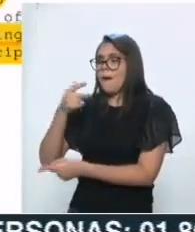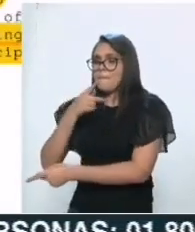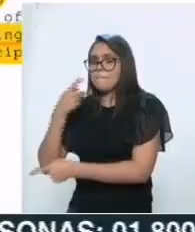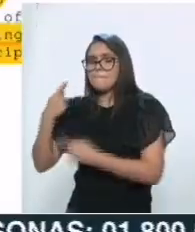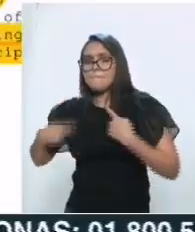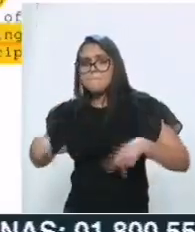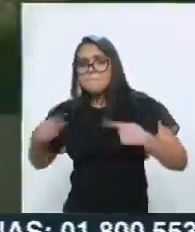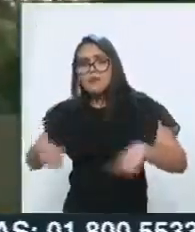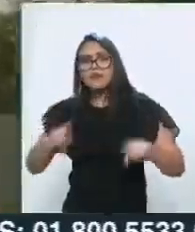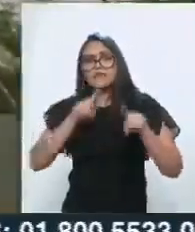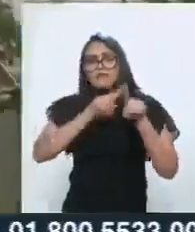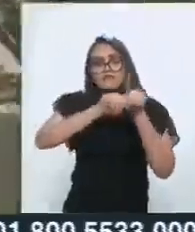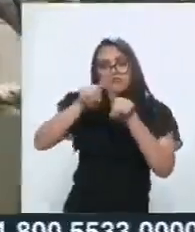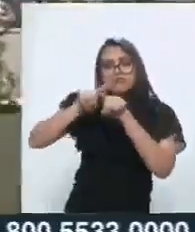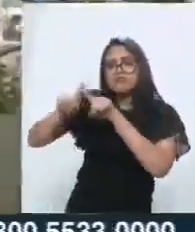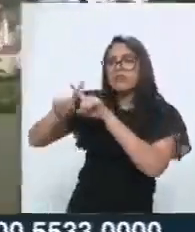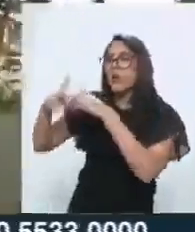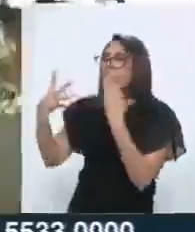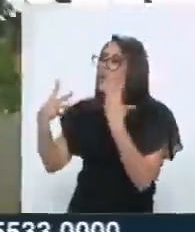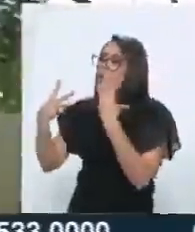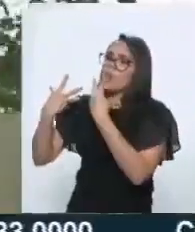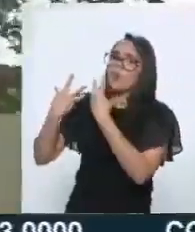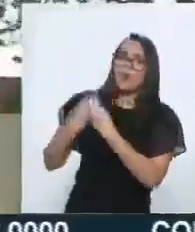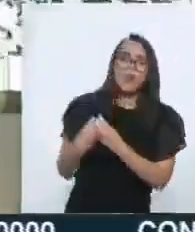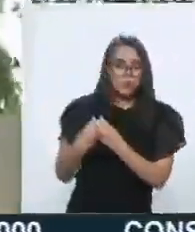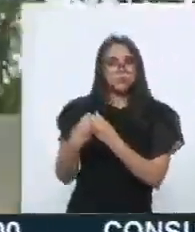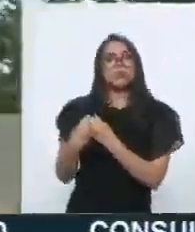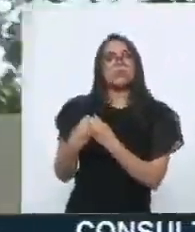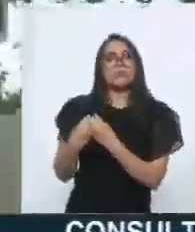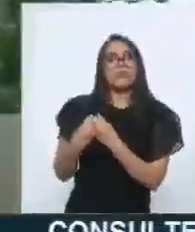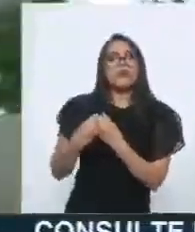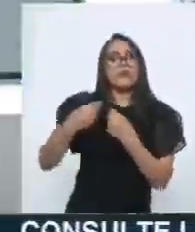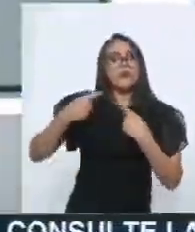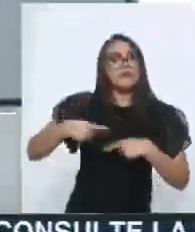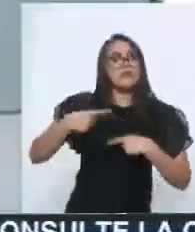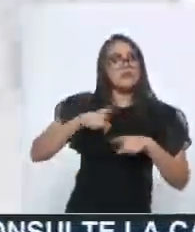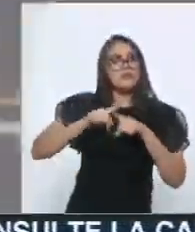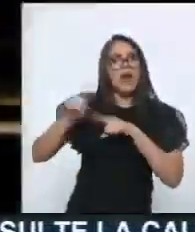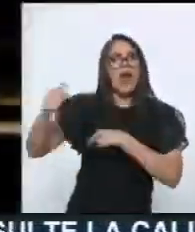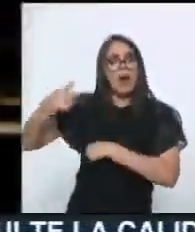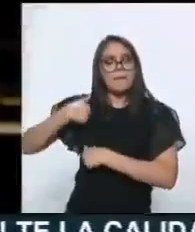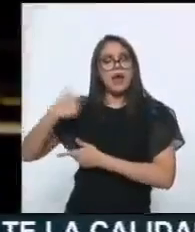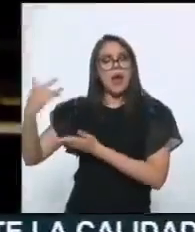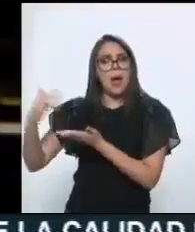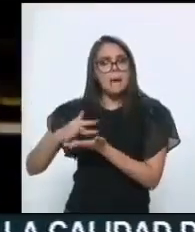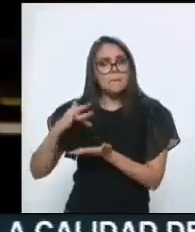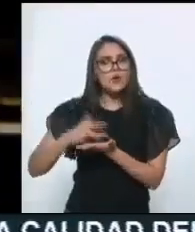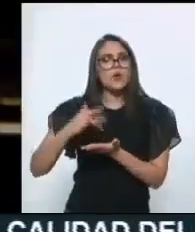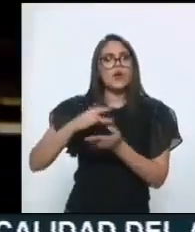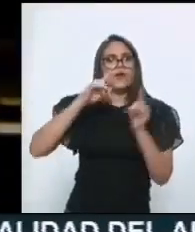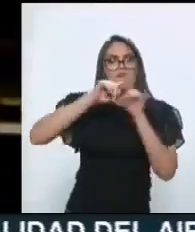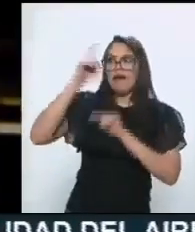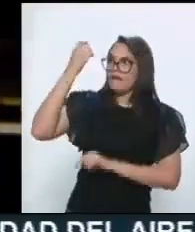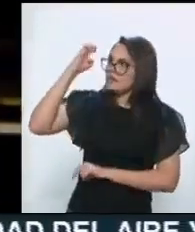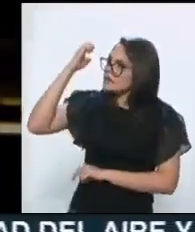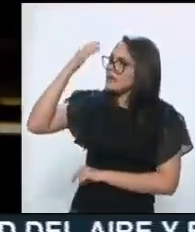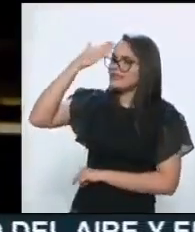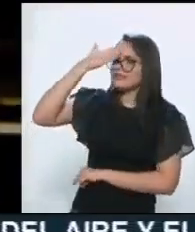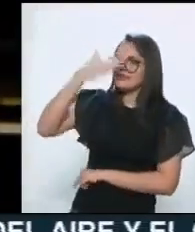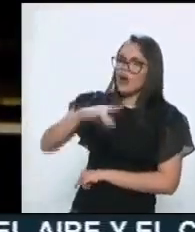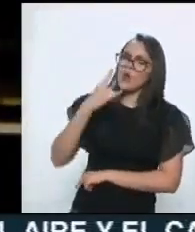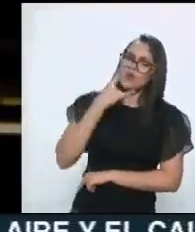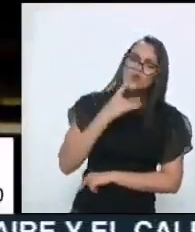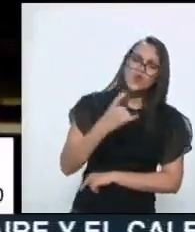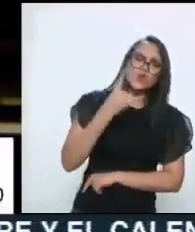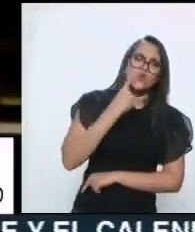Aguayo, Miriam Morales, Santiago Corcuera, Paulina Arriaga y un montón de personas que contribuyeron con su tiempo, sus conocimientos y su esfuerzo